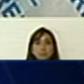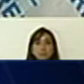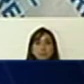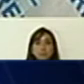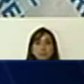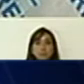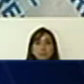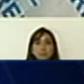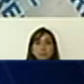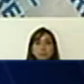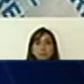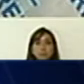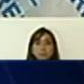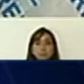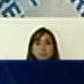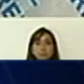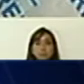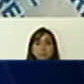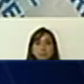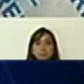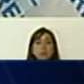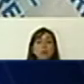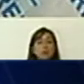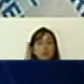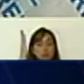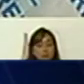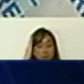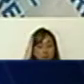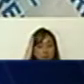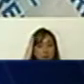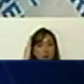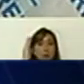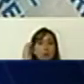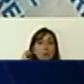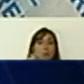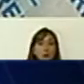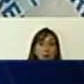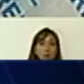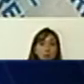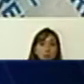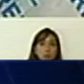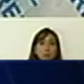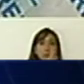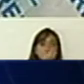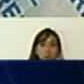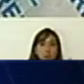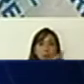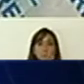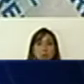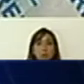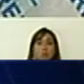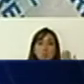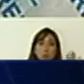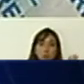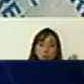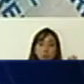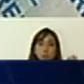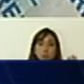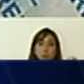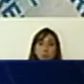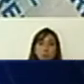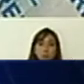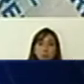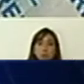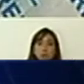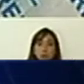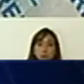sumirse en los dispuestos en los artículos 138 de la Carta Magna vigente al darse la usurpación de